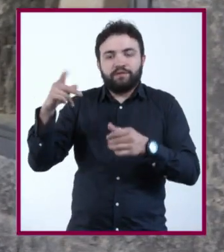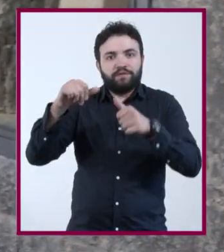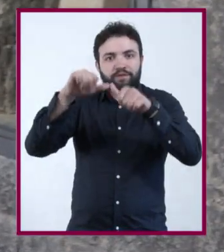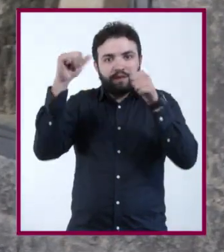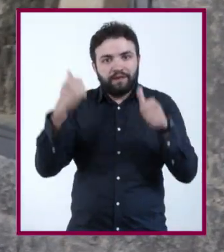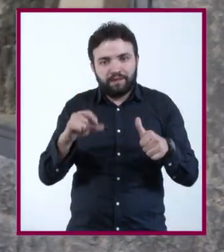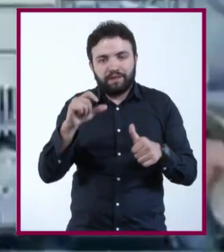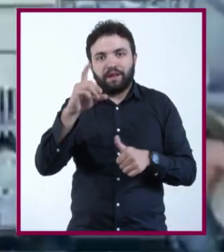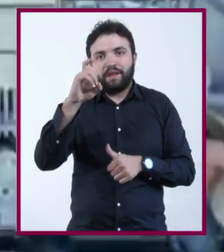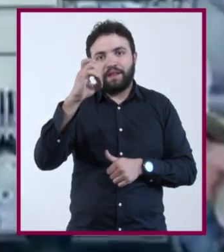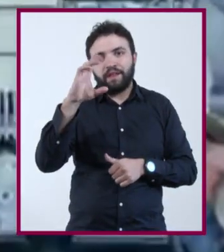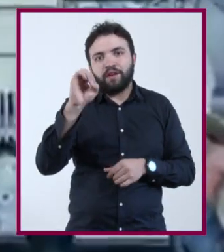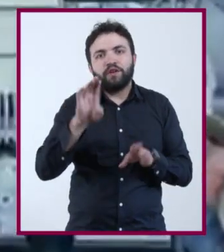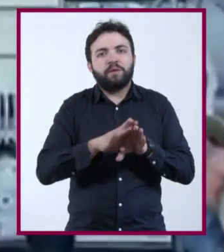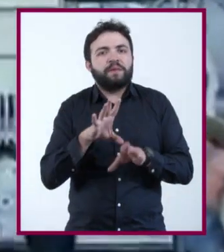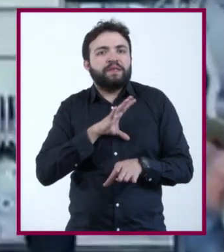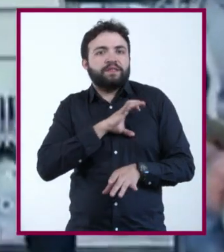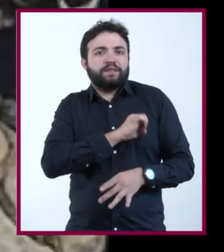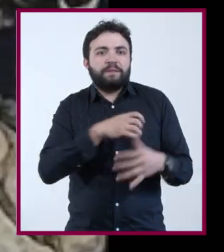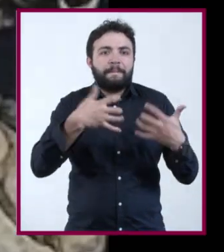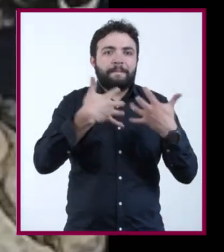desarrollo industrial y las máquinas.